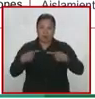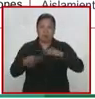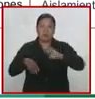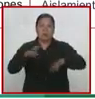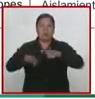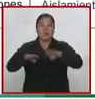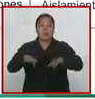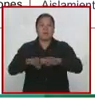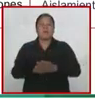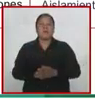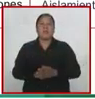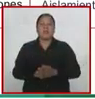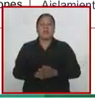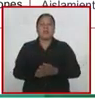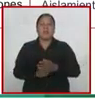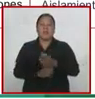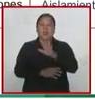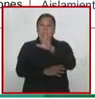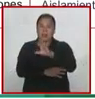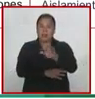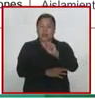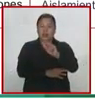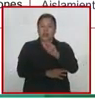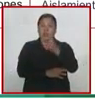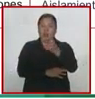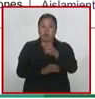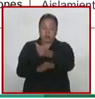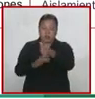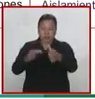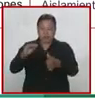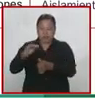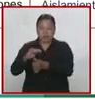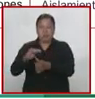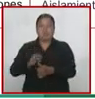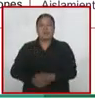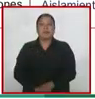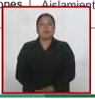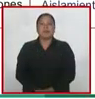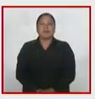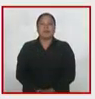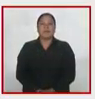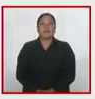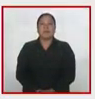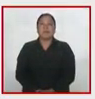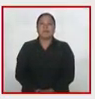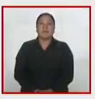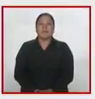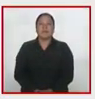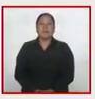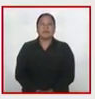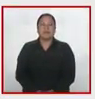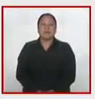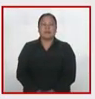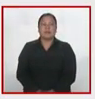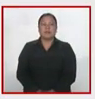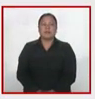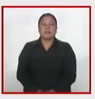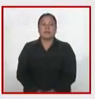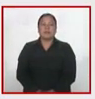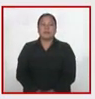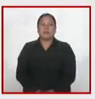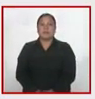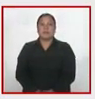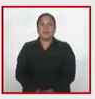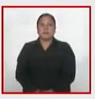hasta el día de hoy y 582 casos en aislamiento también en el